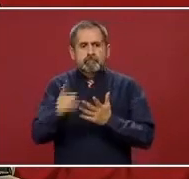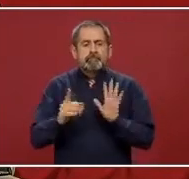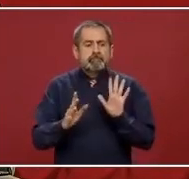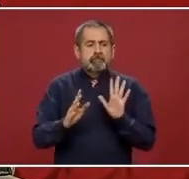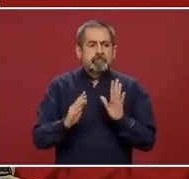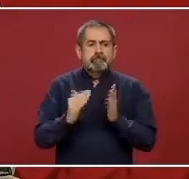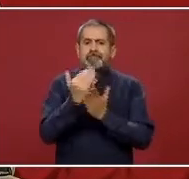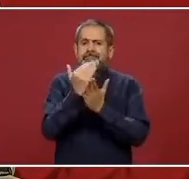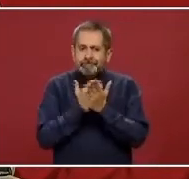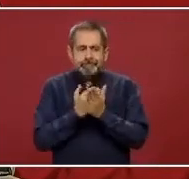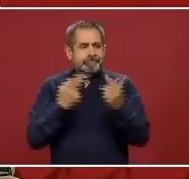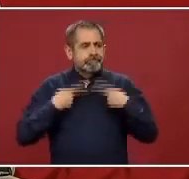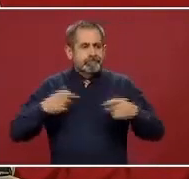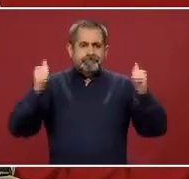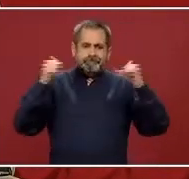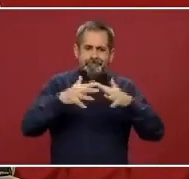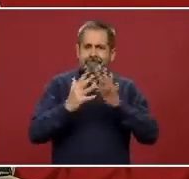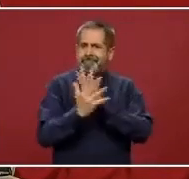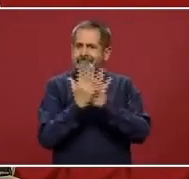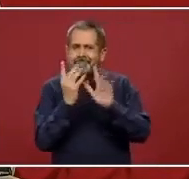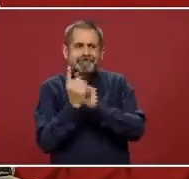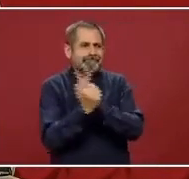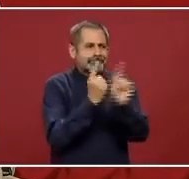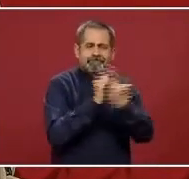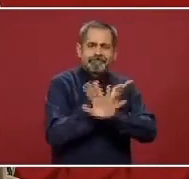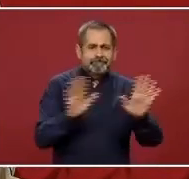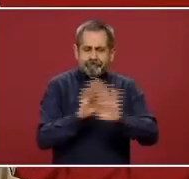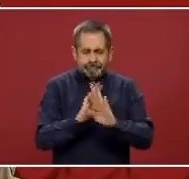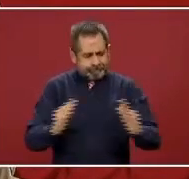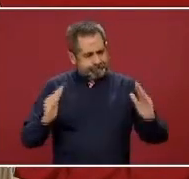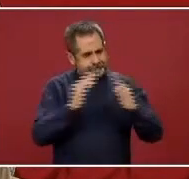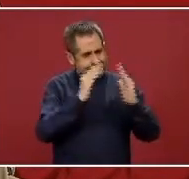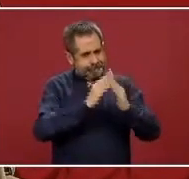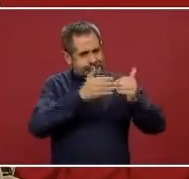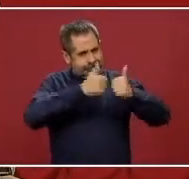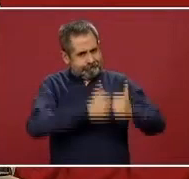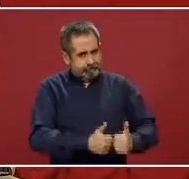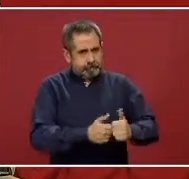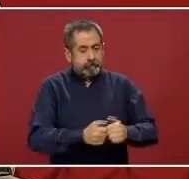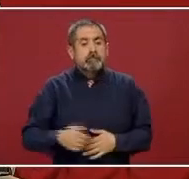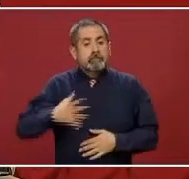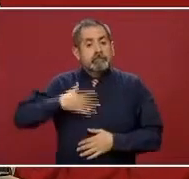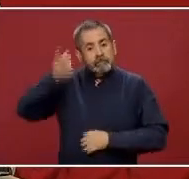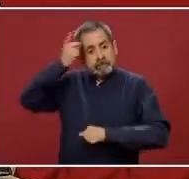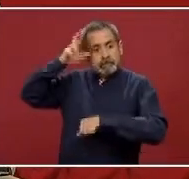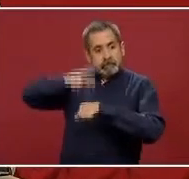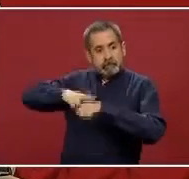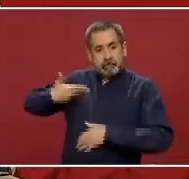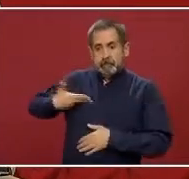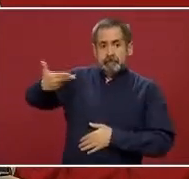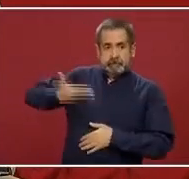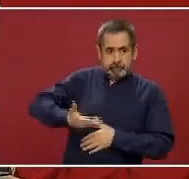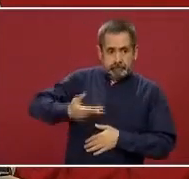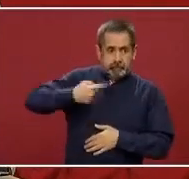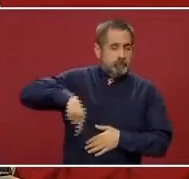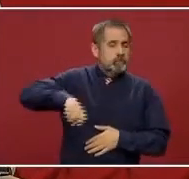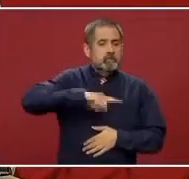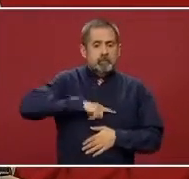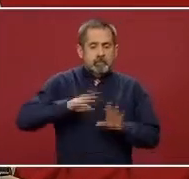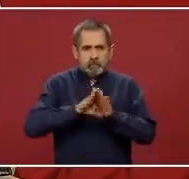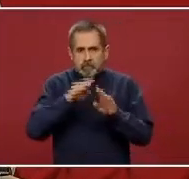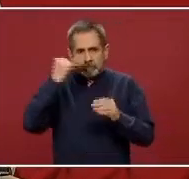de transmisión quedándonos en casa. Nuestro director nos ha pedido buscar